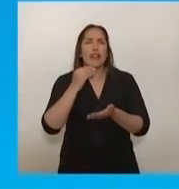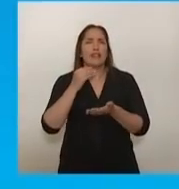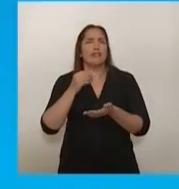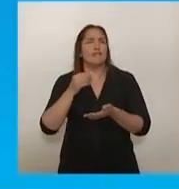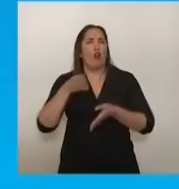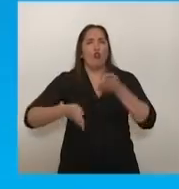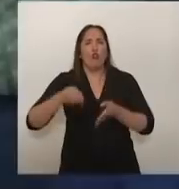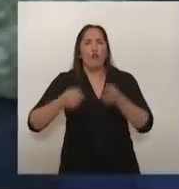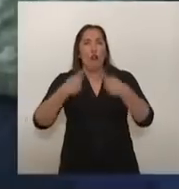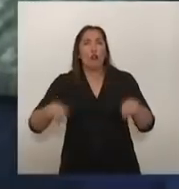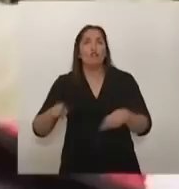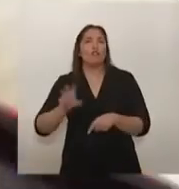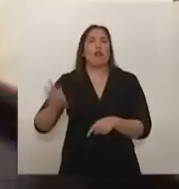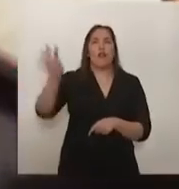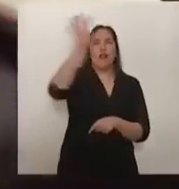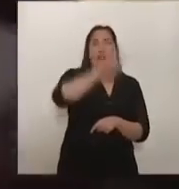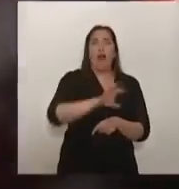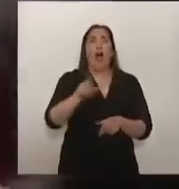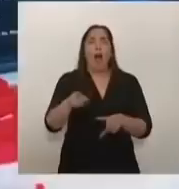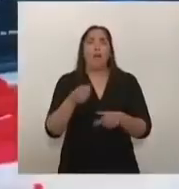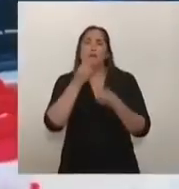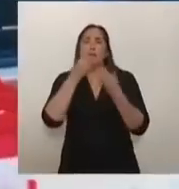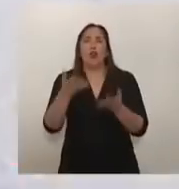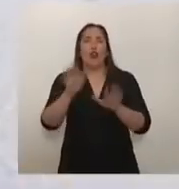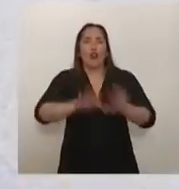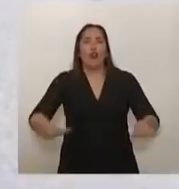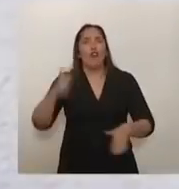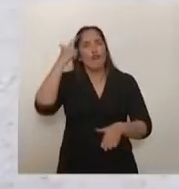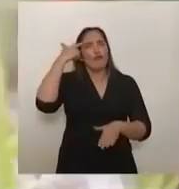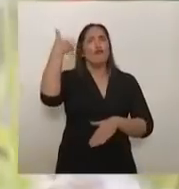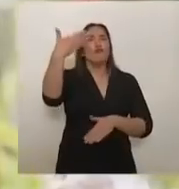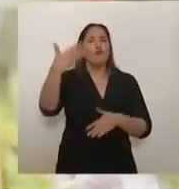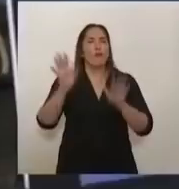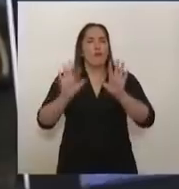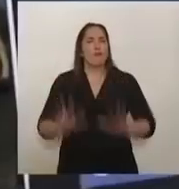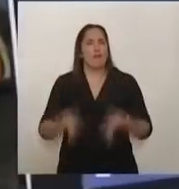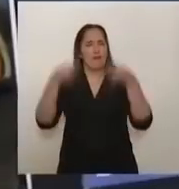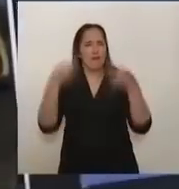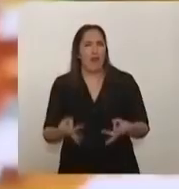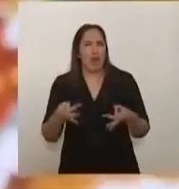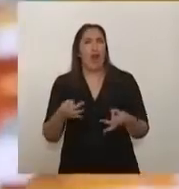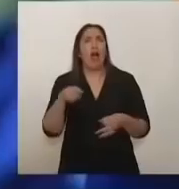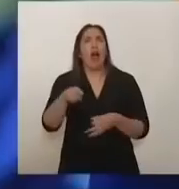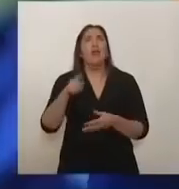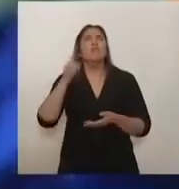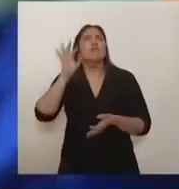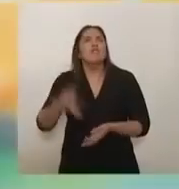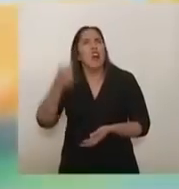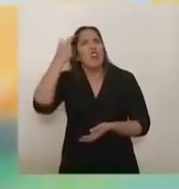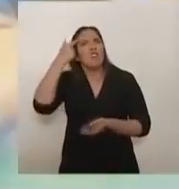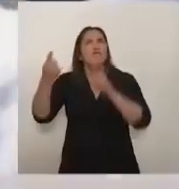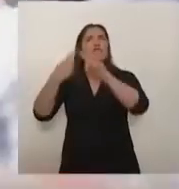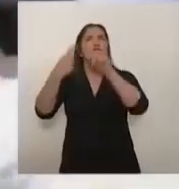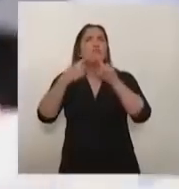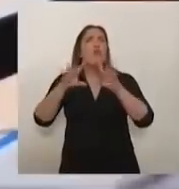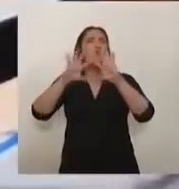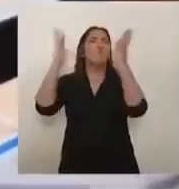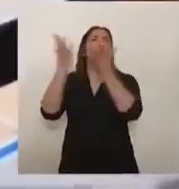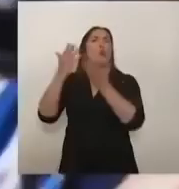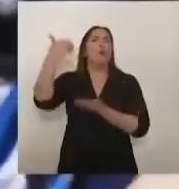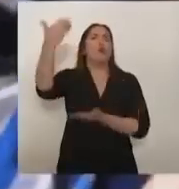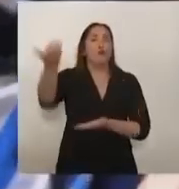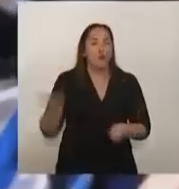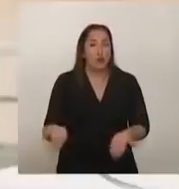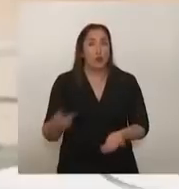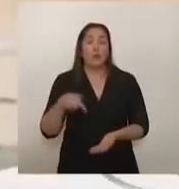el país, que ayudarán a nuestros chicos a estar más preparados y mejor conectados con el mundo del futuro. Somos